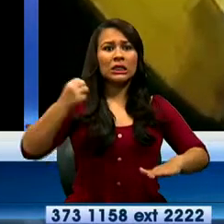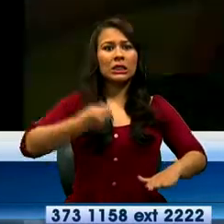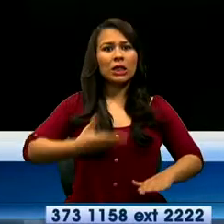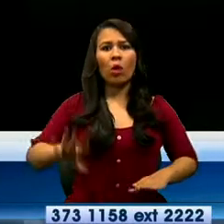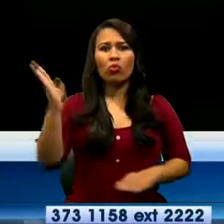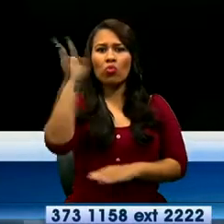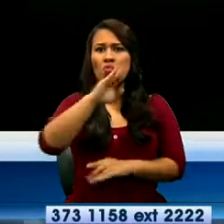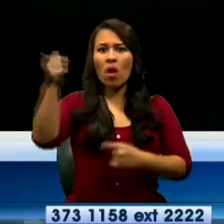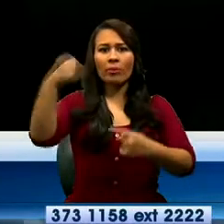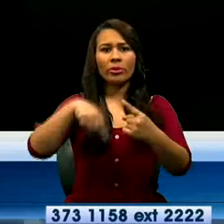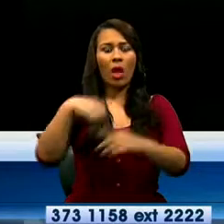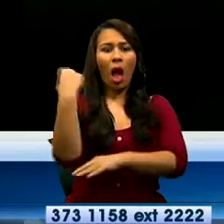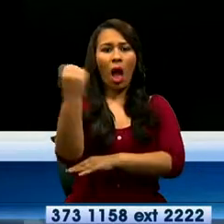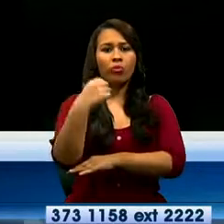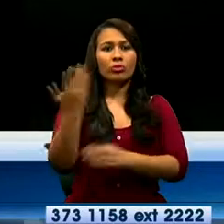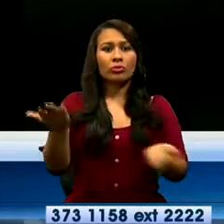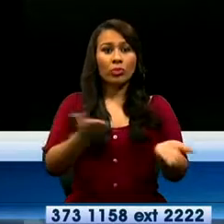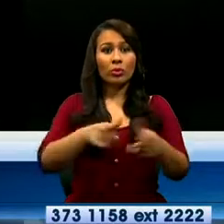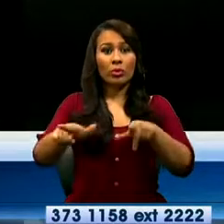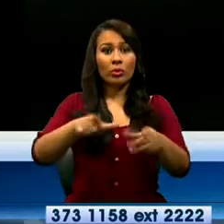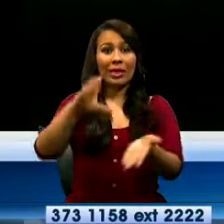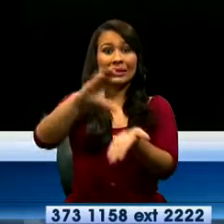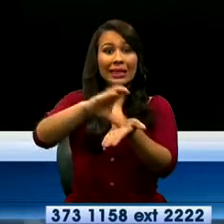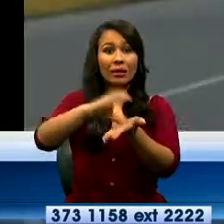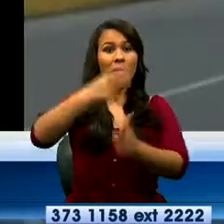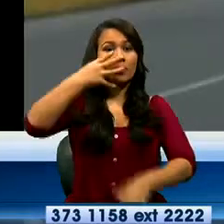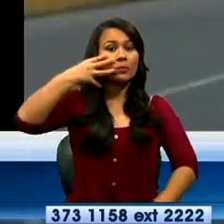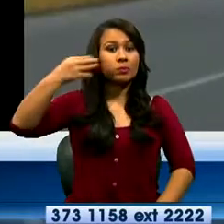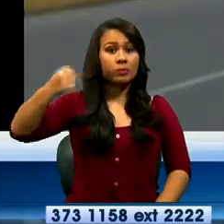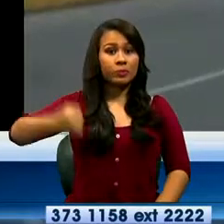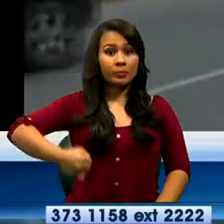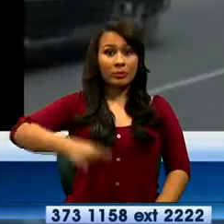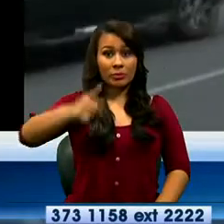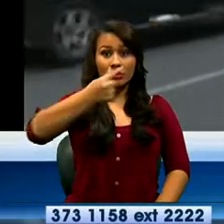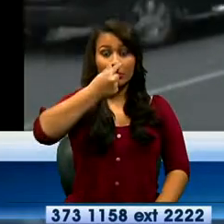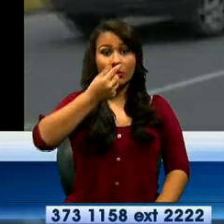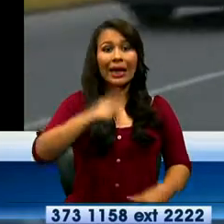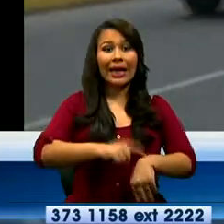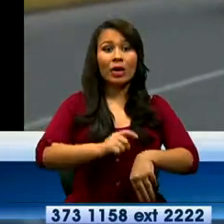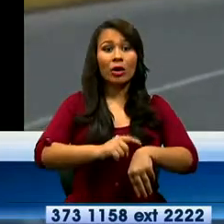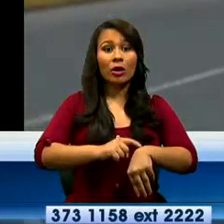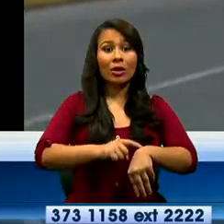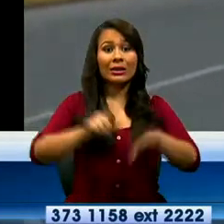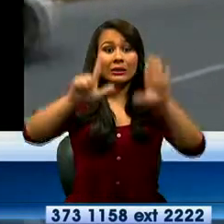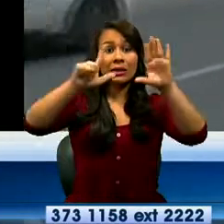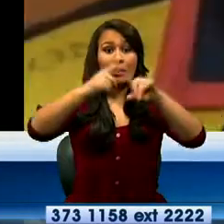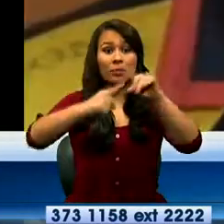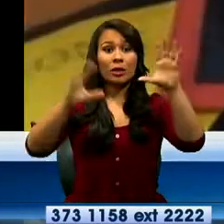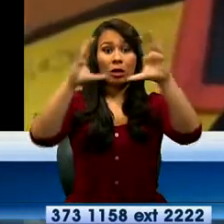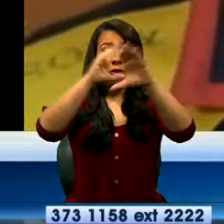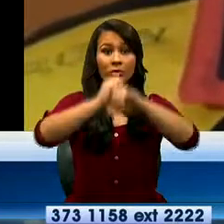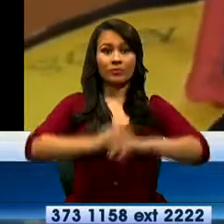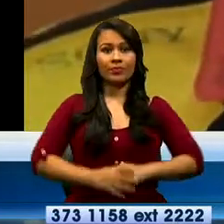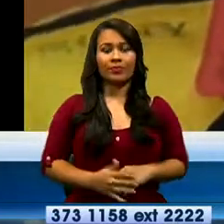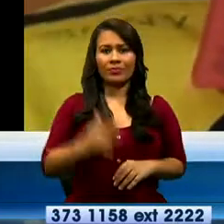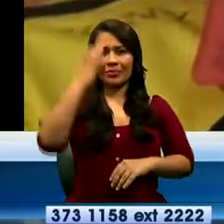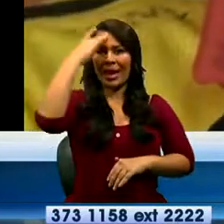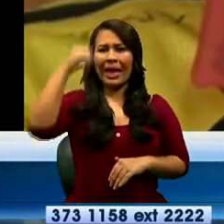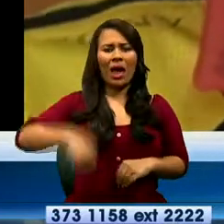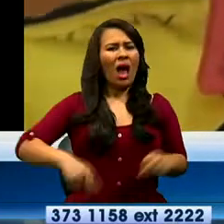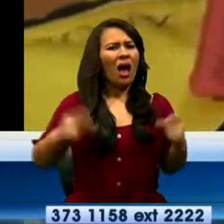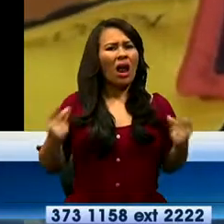ambulancia. Este asalto se dio en pleno centro de Santo Domingo, aproximadamente a las 7:30 de la noche. Porque aquí a cada